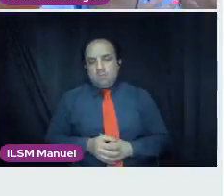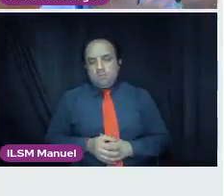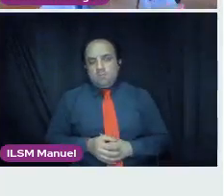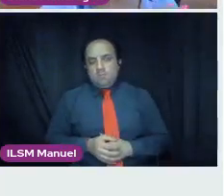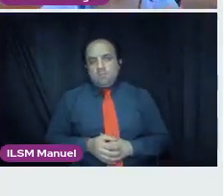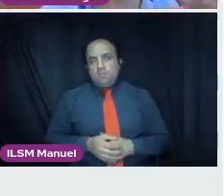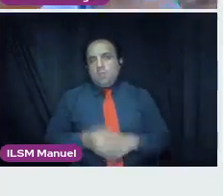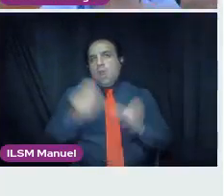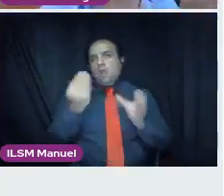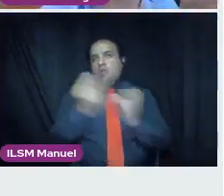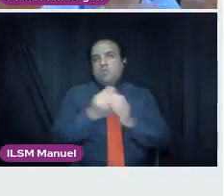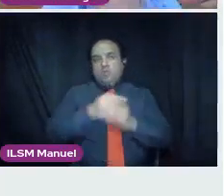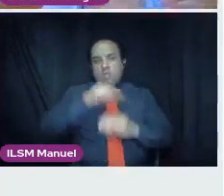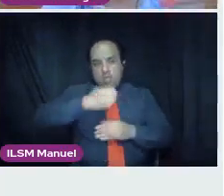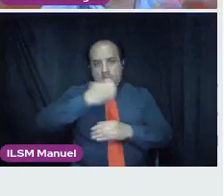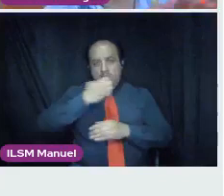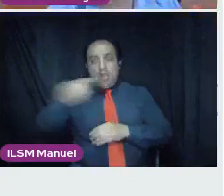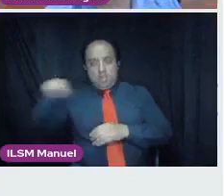cursos que da la escuela